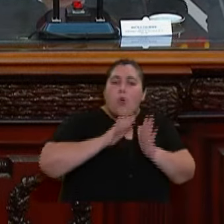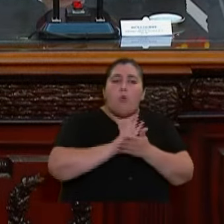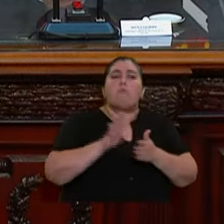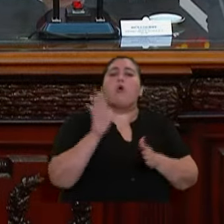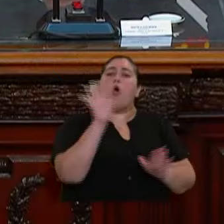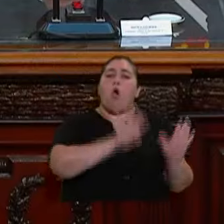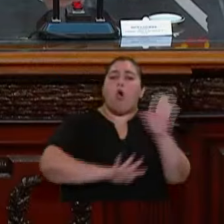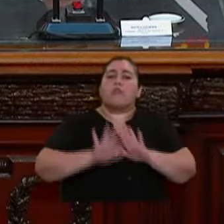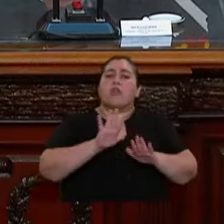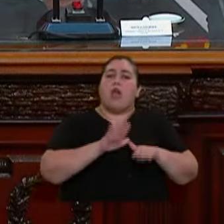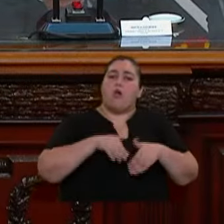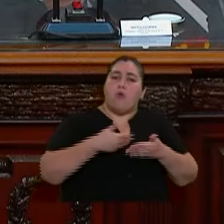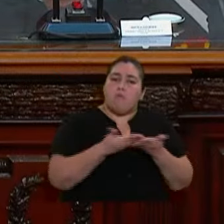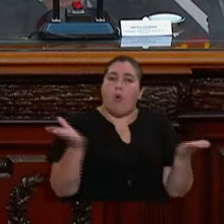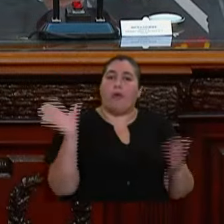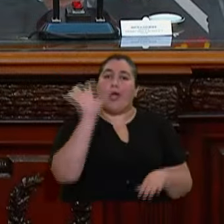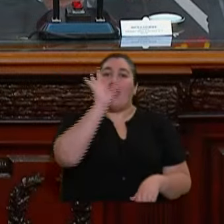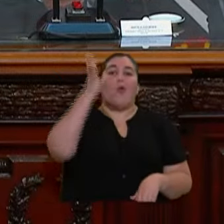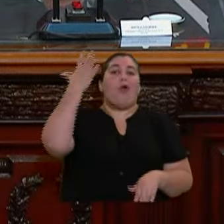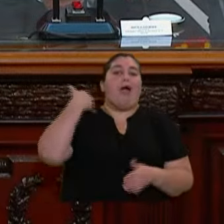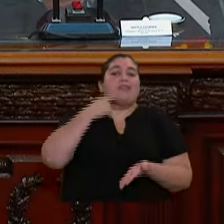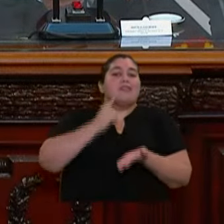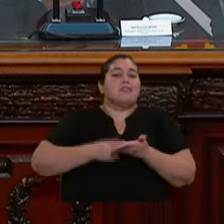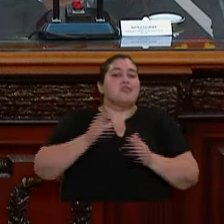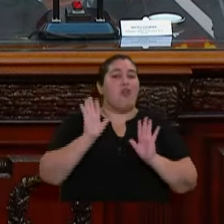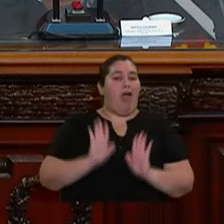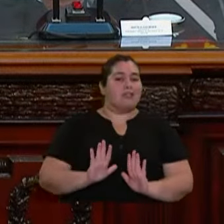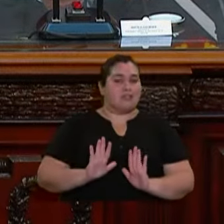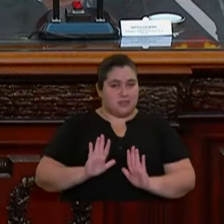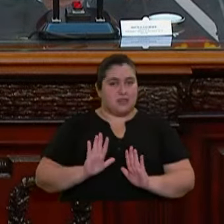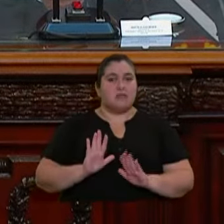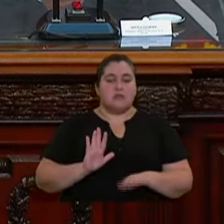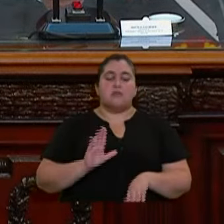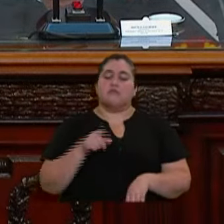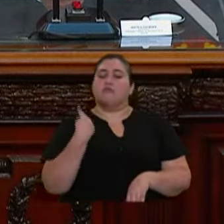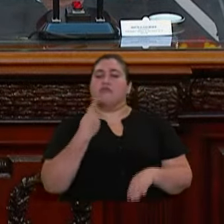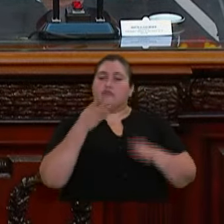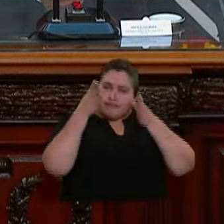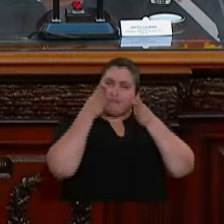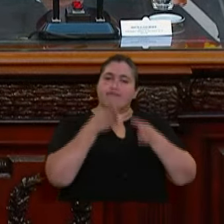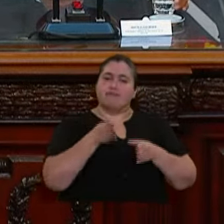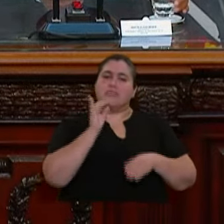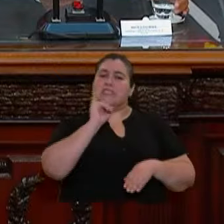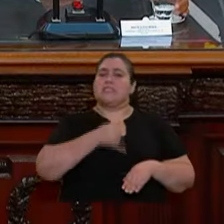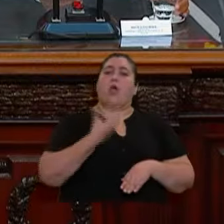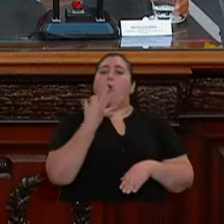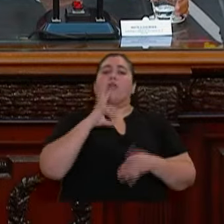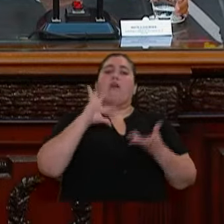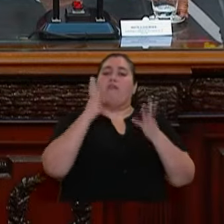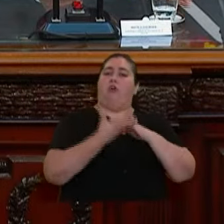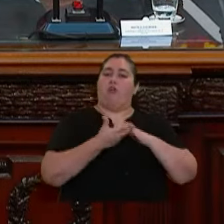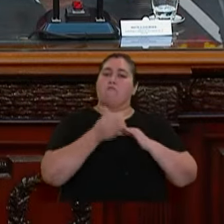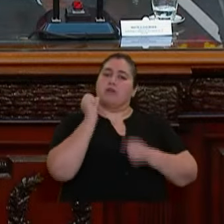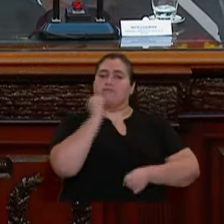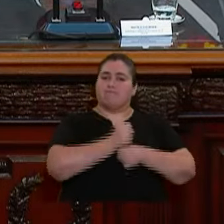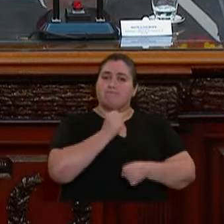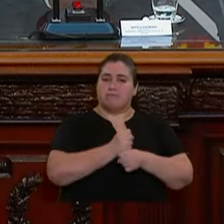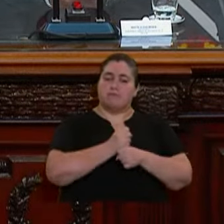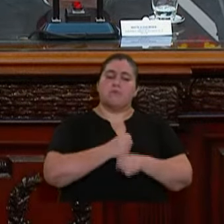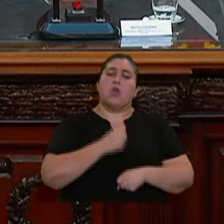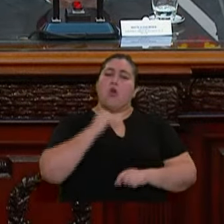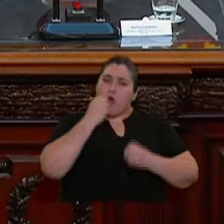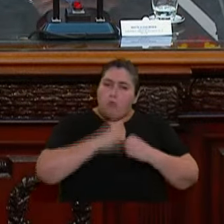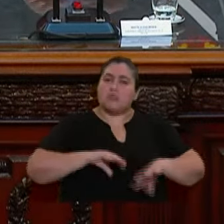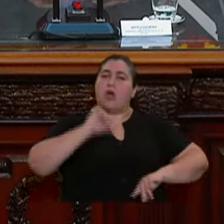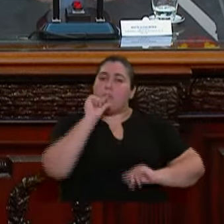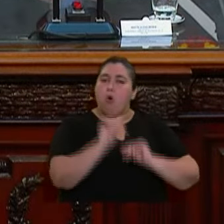nadie se animó a implementar, a pesar de que era inequívocamente el único camino correcto. En primer lugar, empezamos a hacer